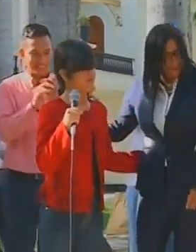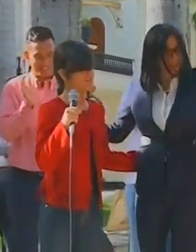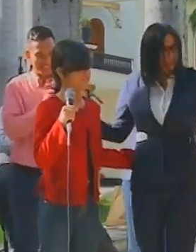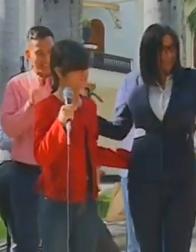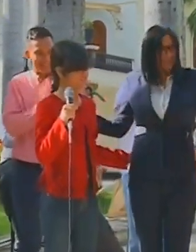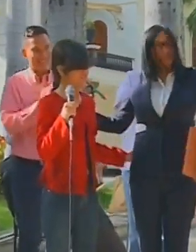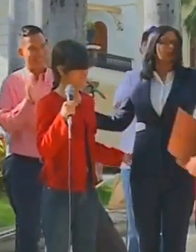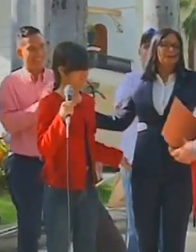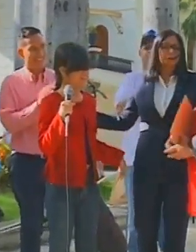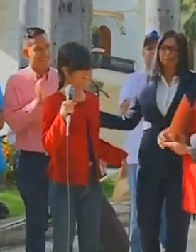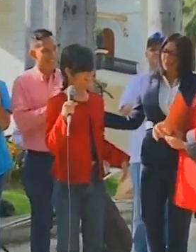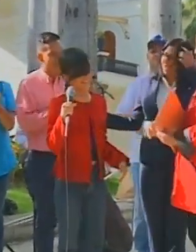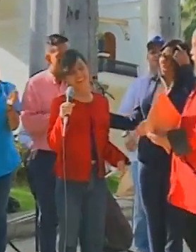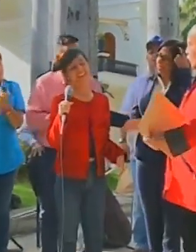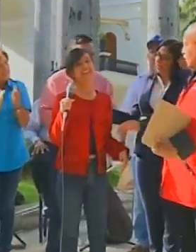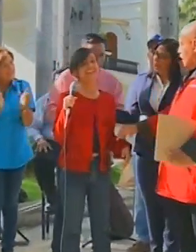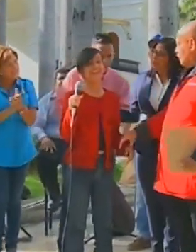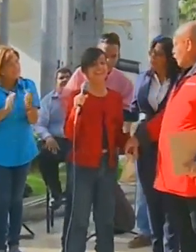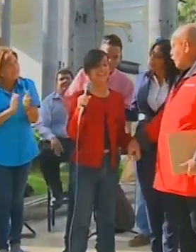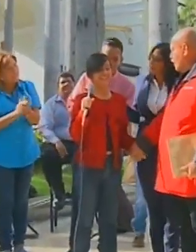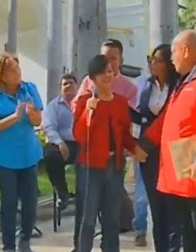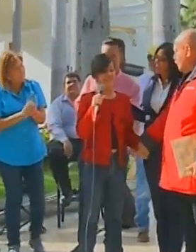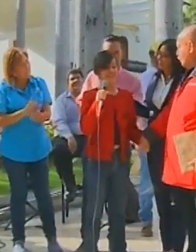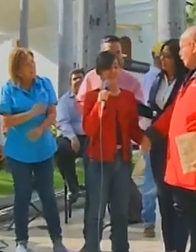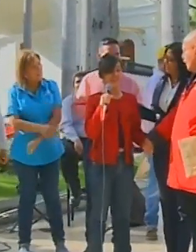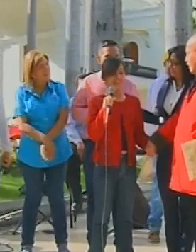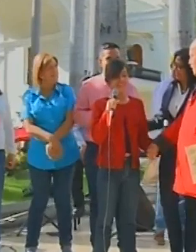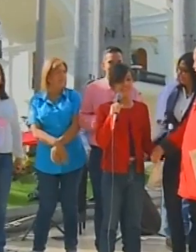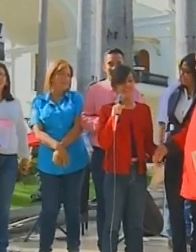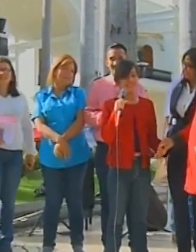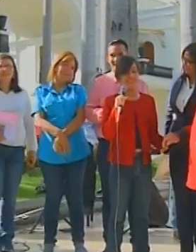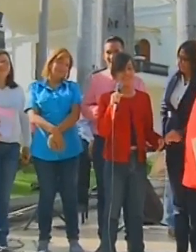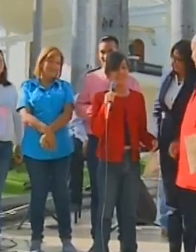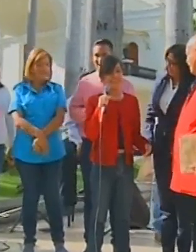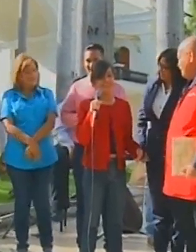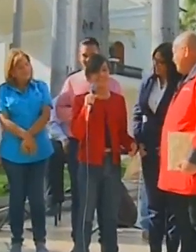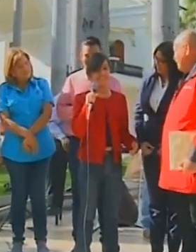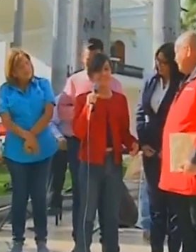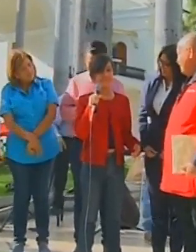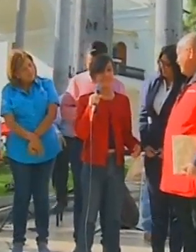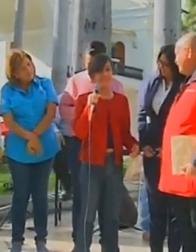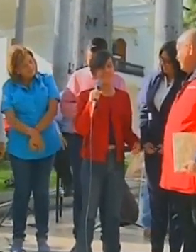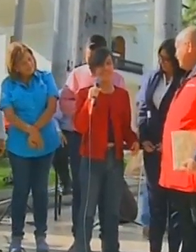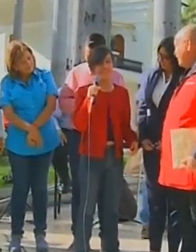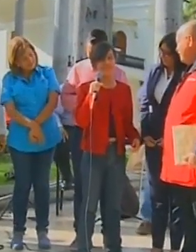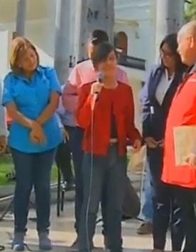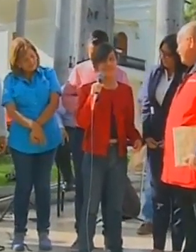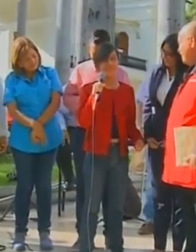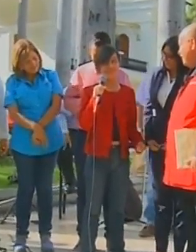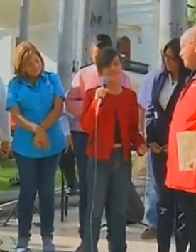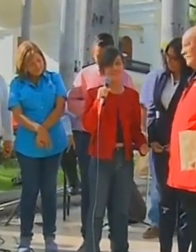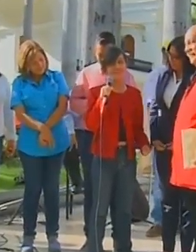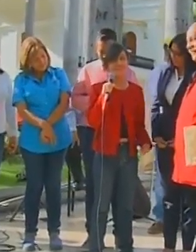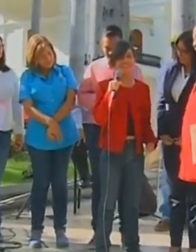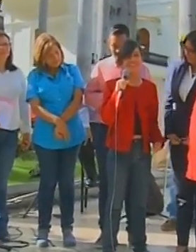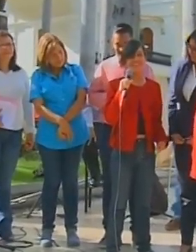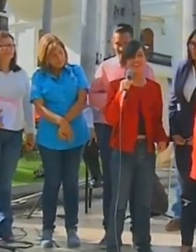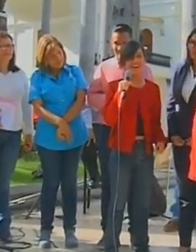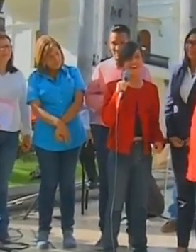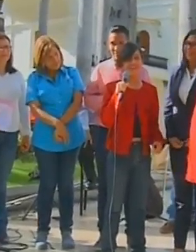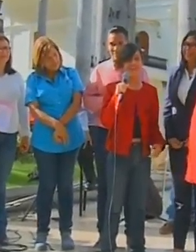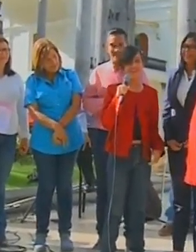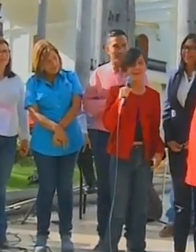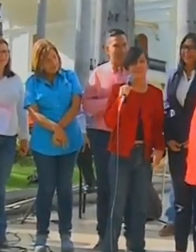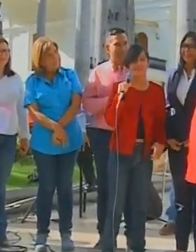Un beso, Dios la bendiga. Otra canción. Bueno, si pido otra canción, pues como dice el presidente